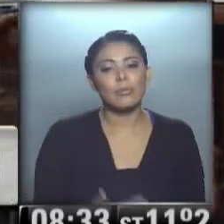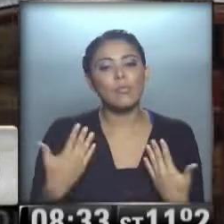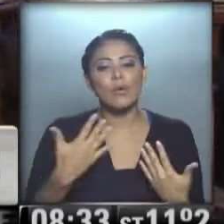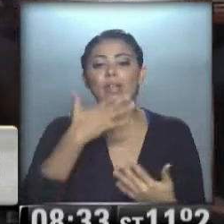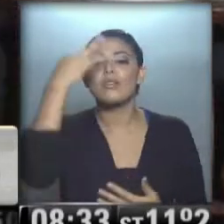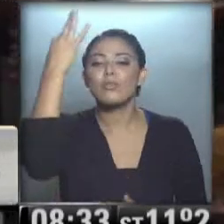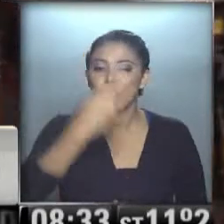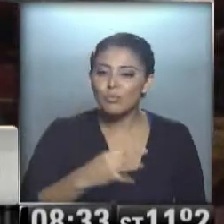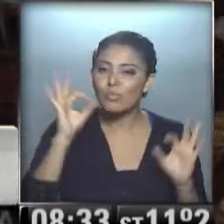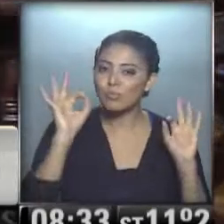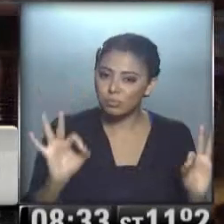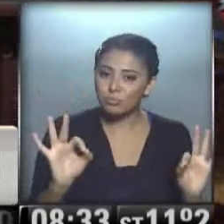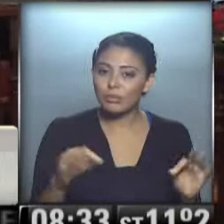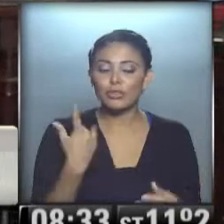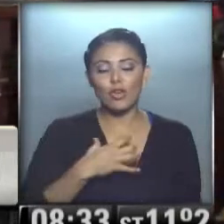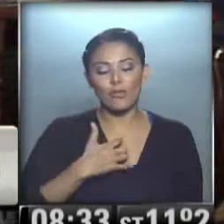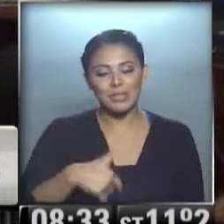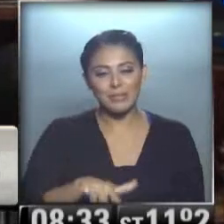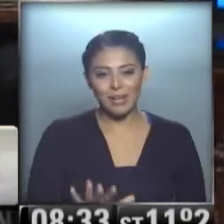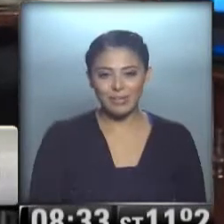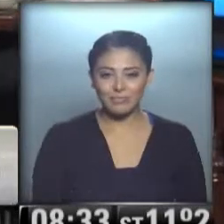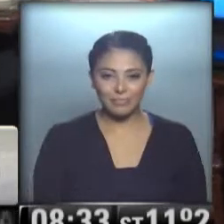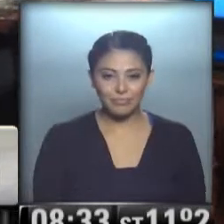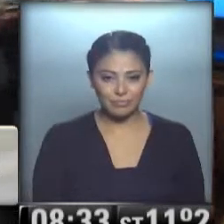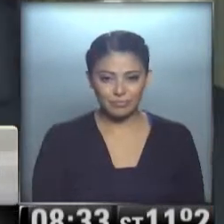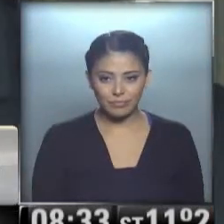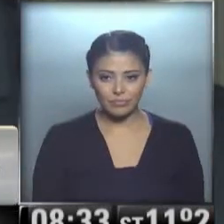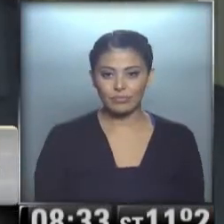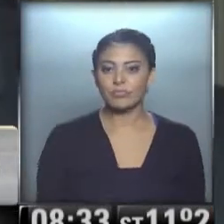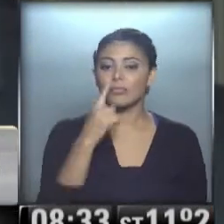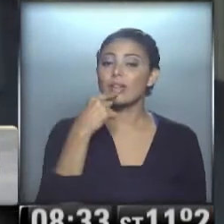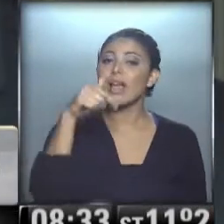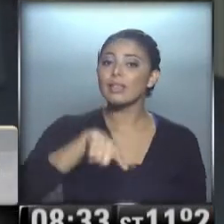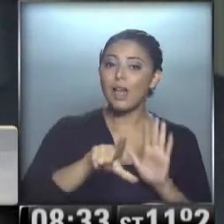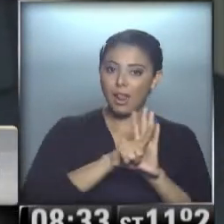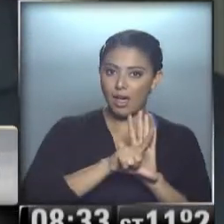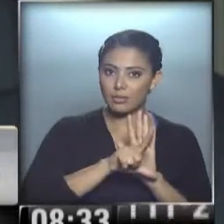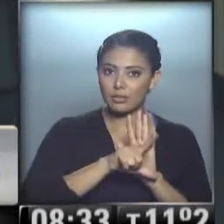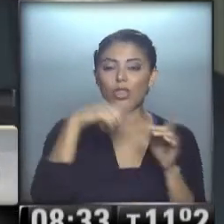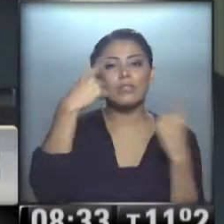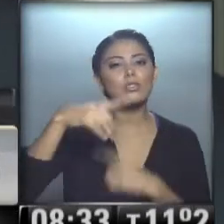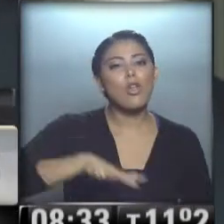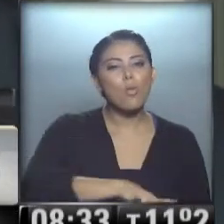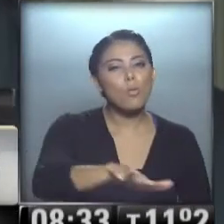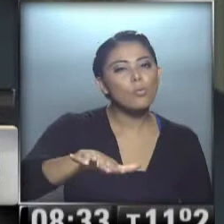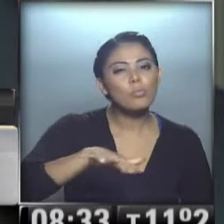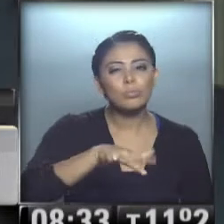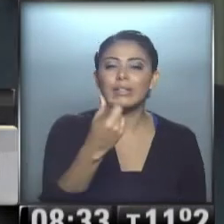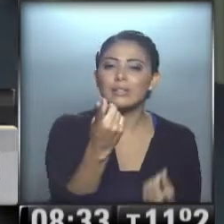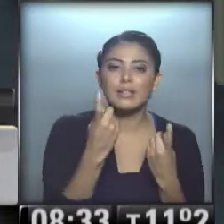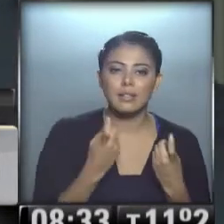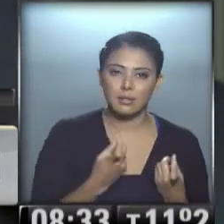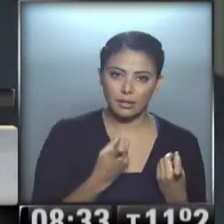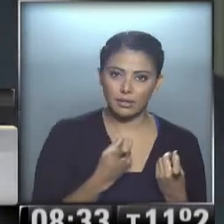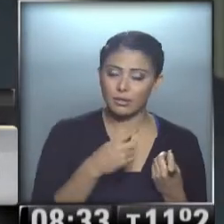implemente debidamente y confiamos que así sea. Lo que viene a darle esta ley son esos lugares pequeños que necesitamos